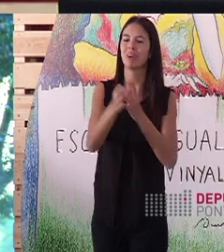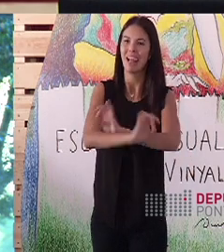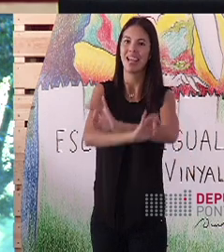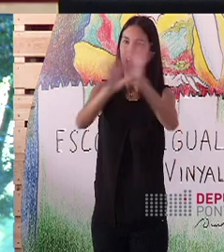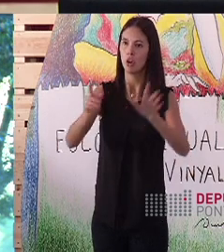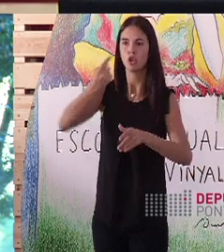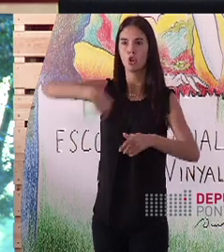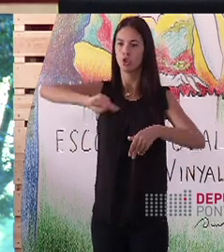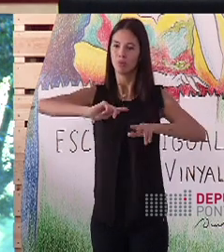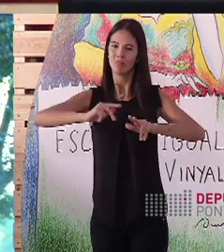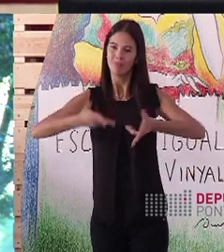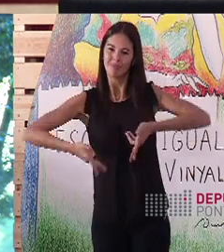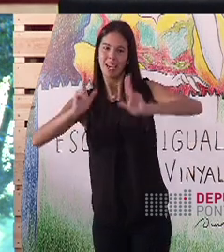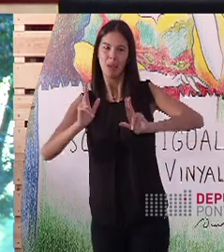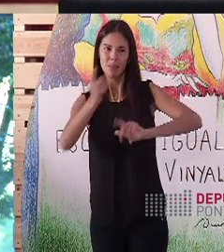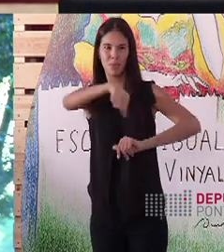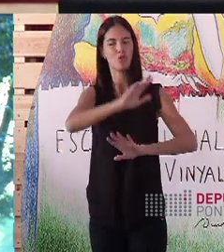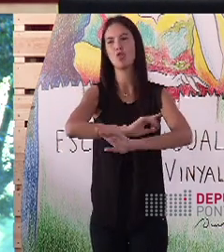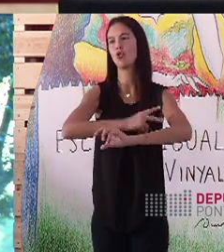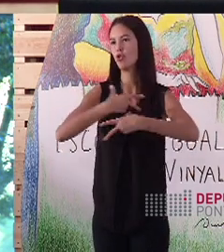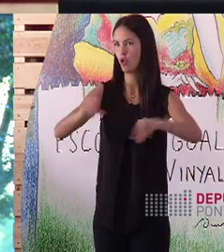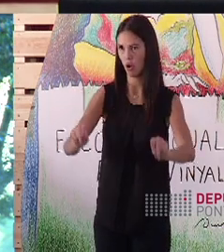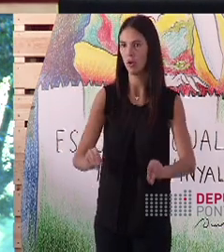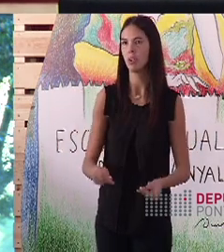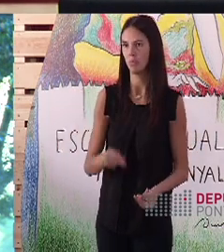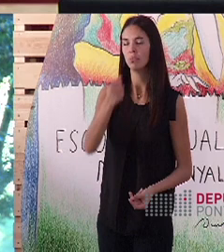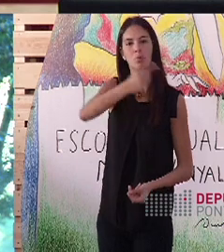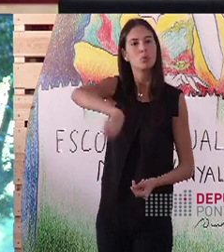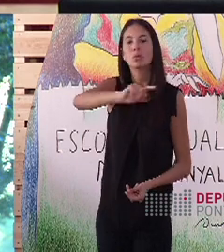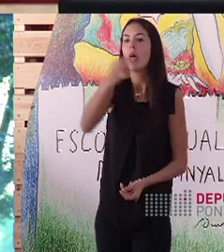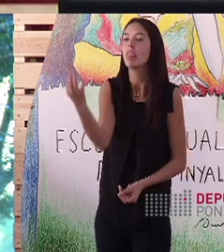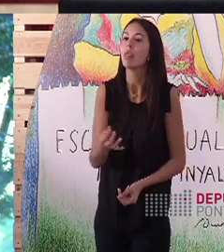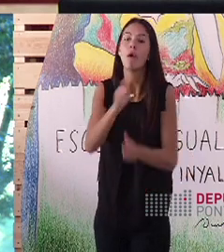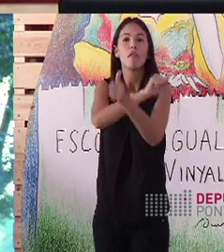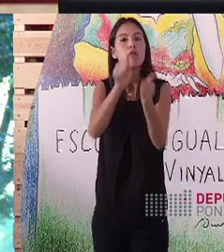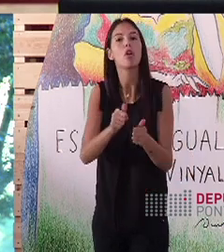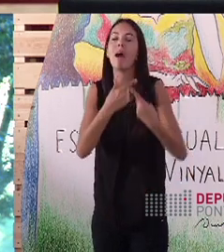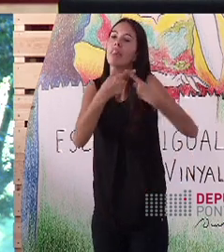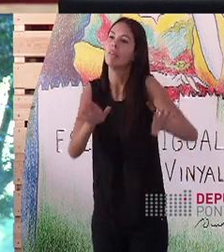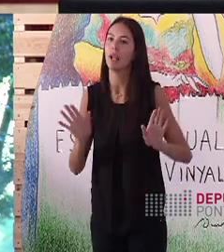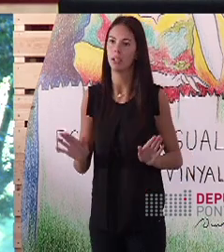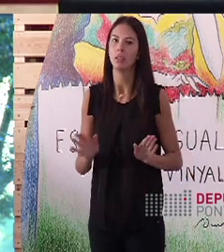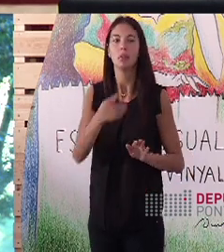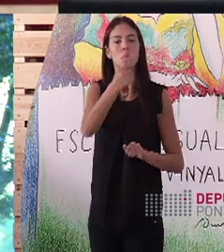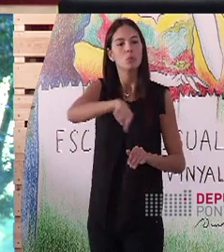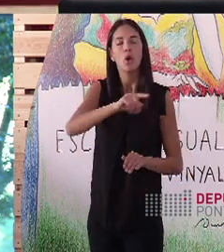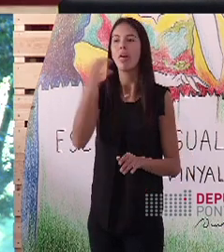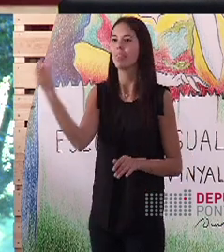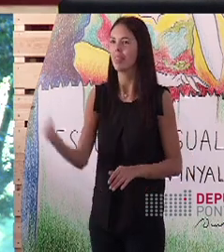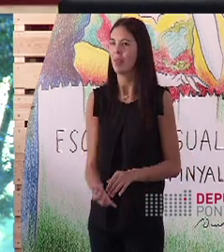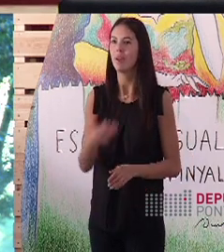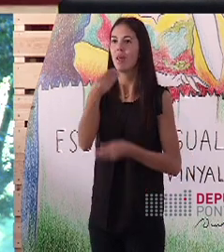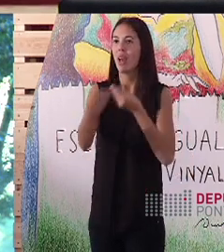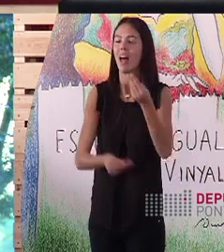estar disponibles para ellos, de que se lo van a tener que montar de una manera distinta, que van a tener que hacer